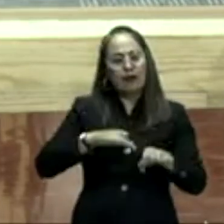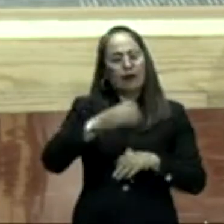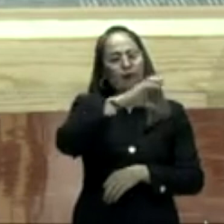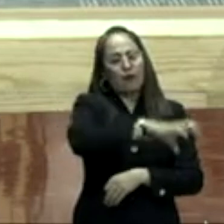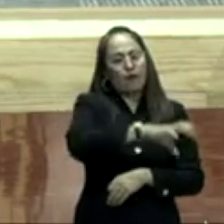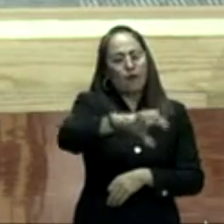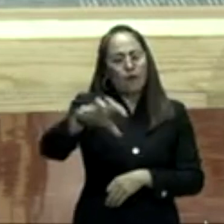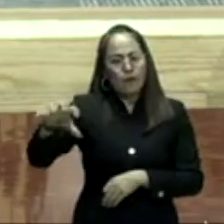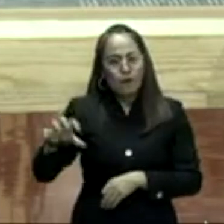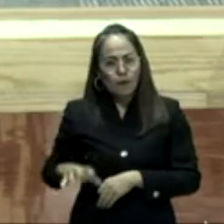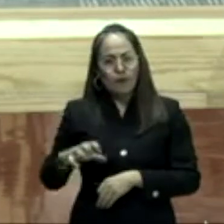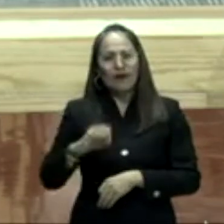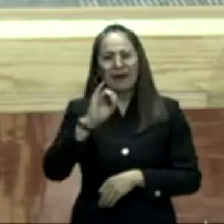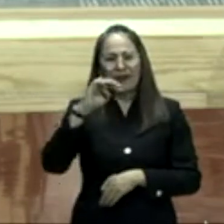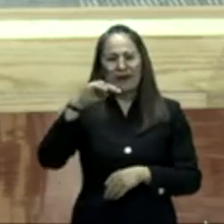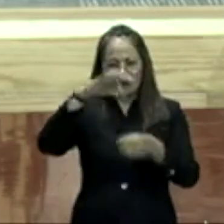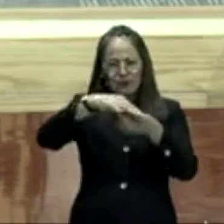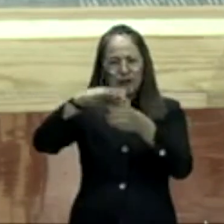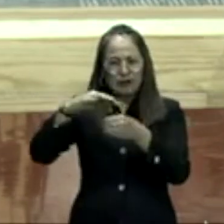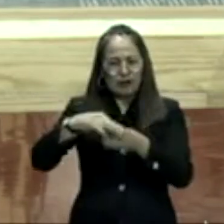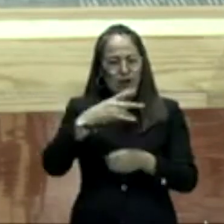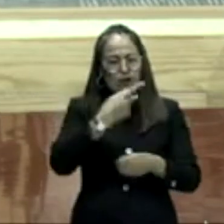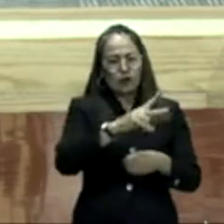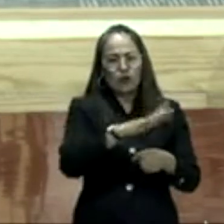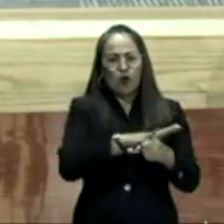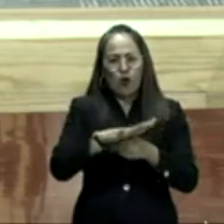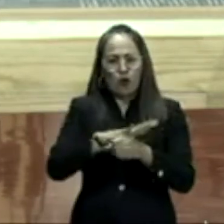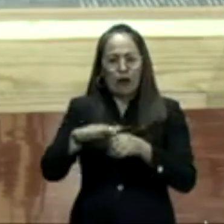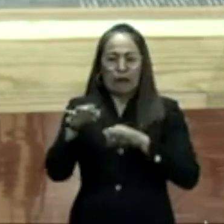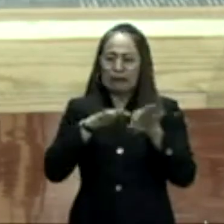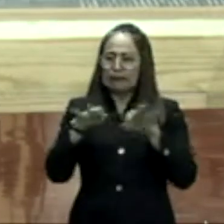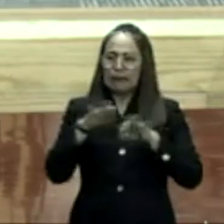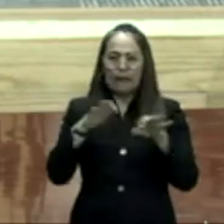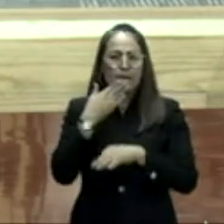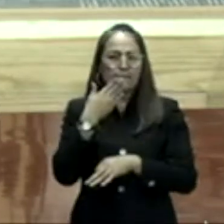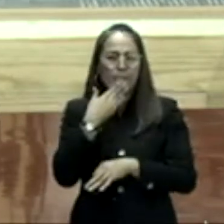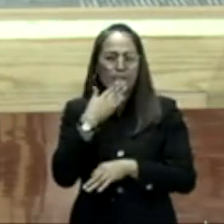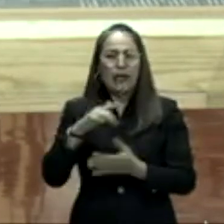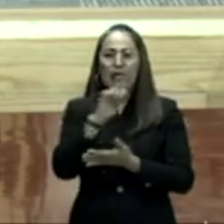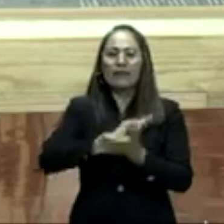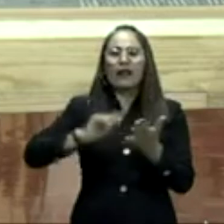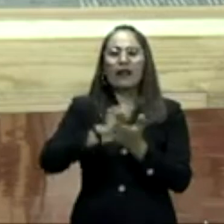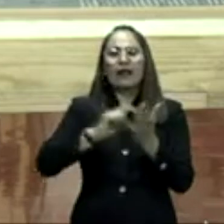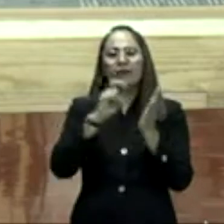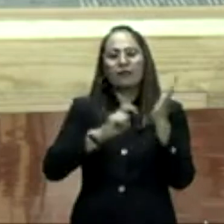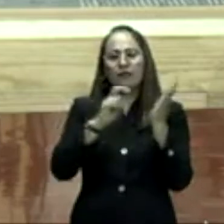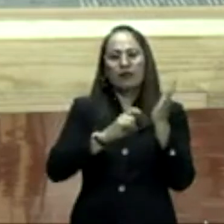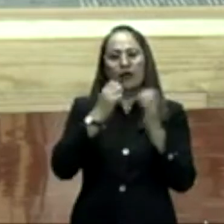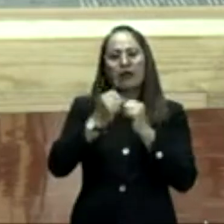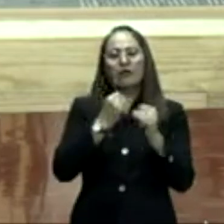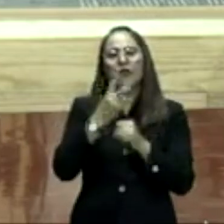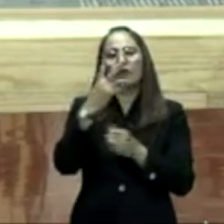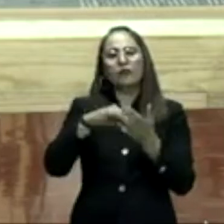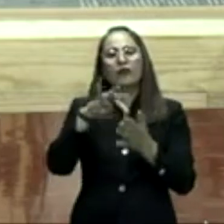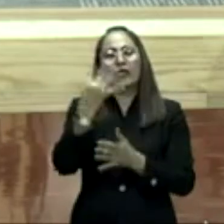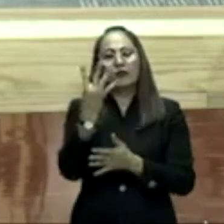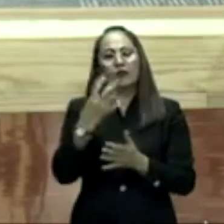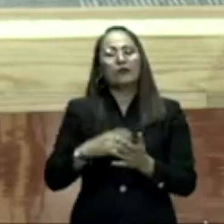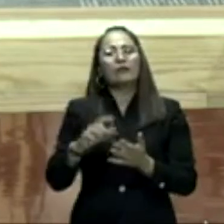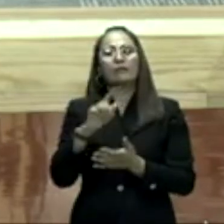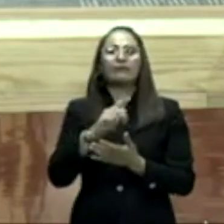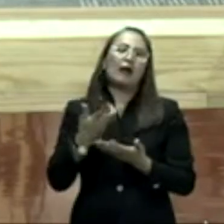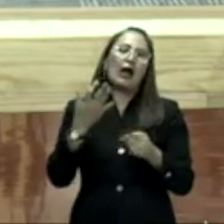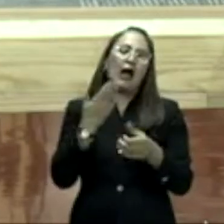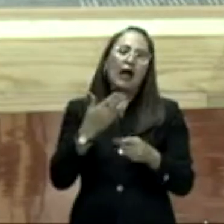organismos públicos locales electorales. Desde la publicación de la Reforma Política Electoral de 2014, que dio origen al modelo